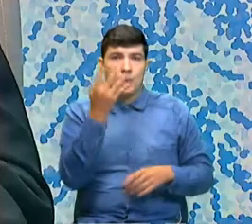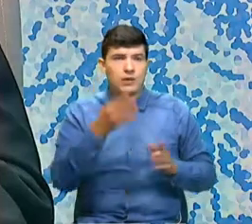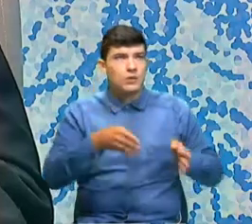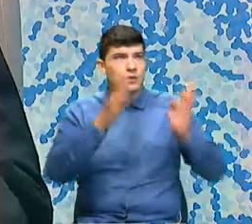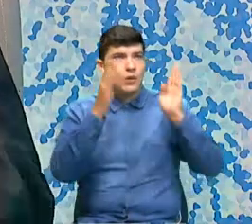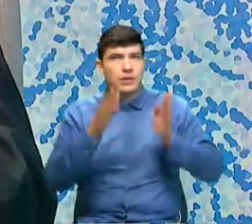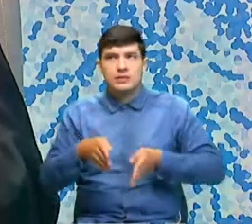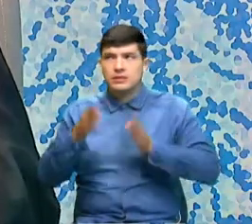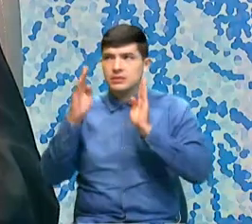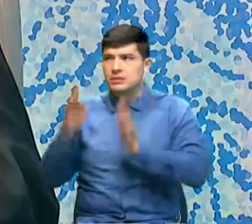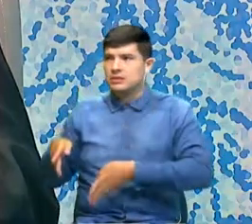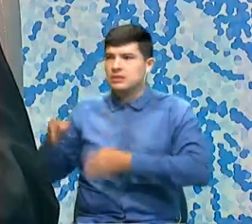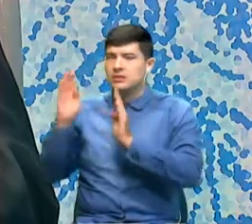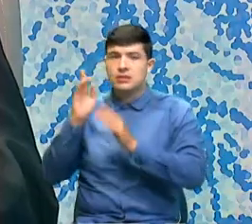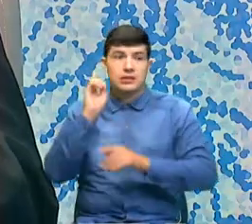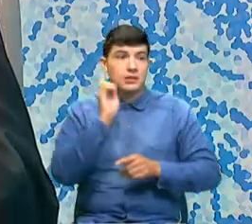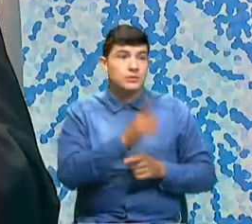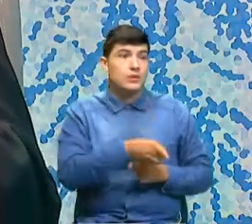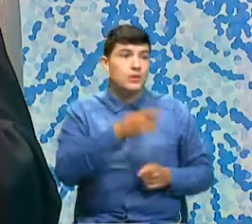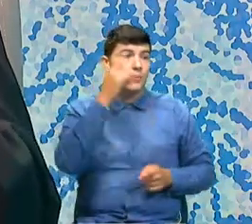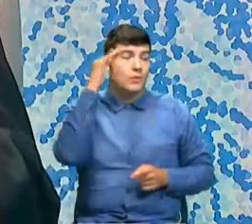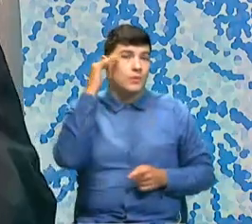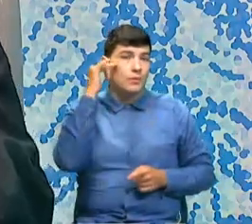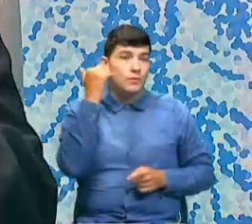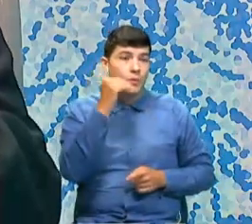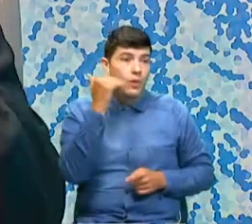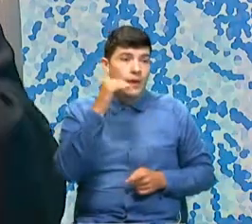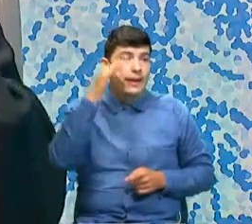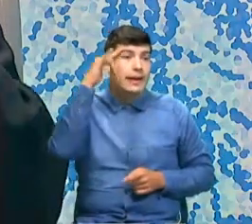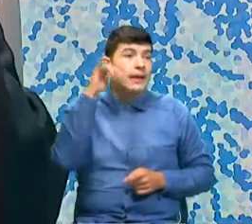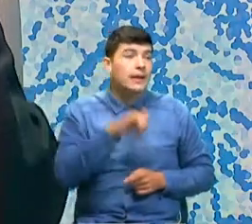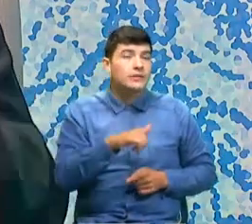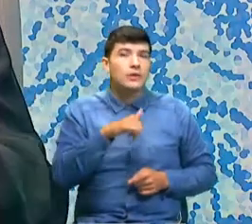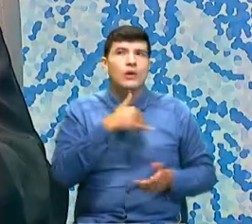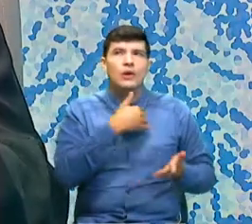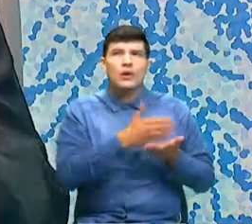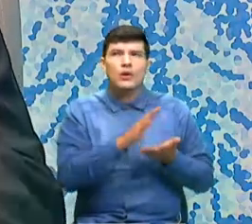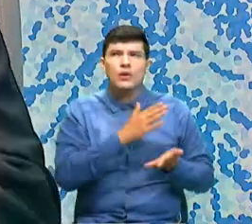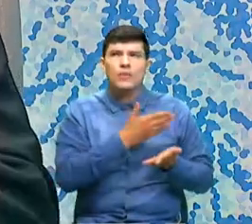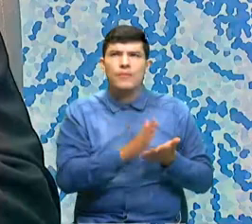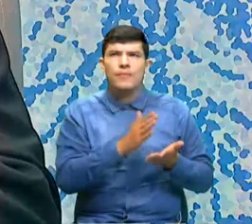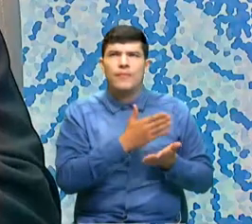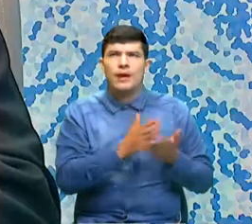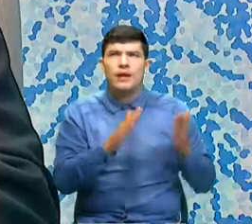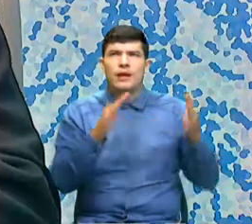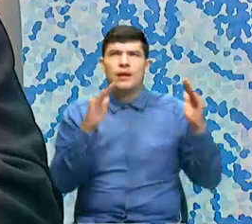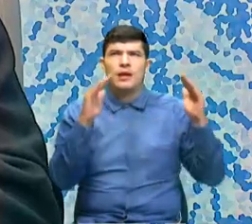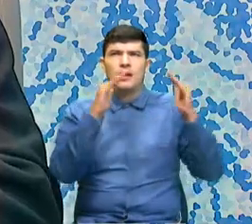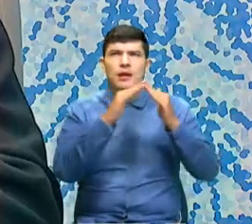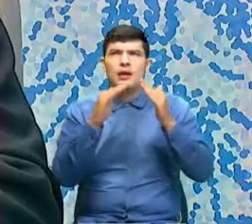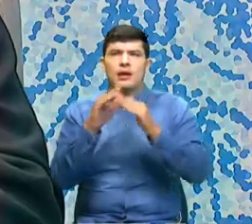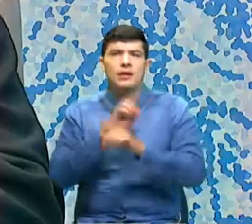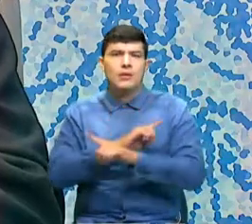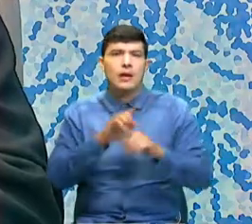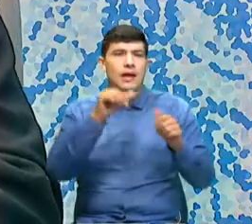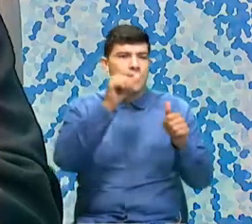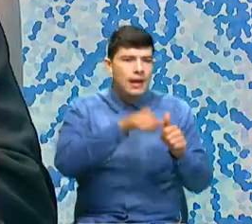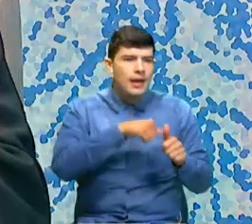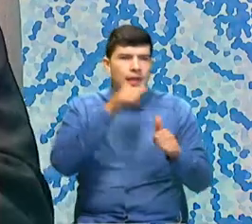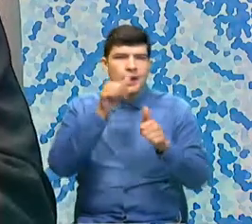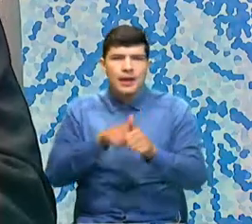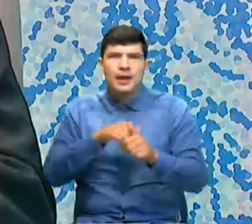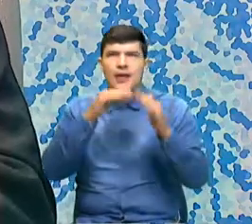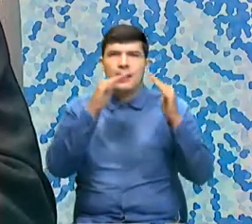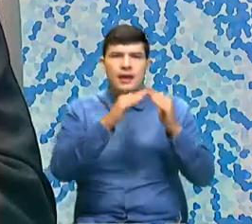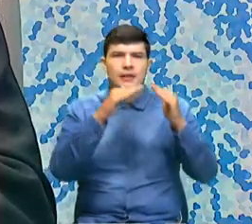Y ella creyó que había comprado una urbanización y resulta que cada edificio es una